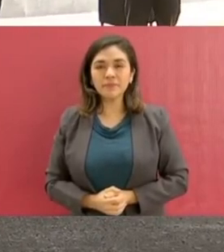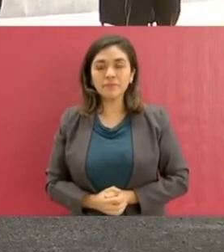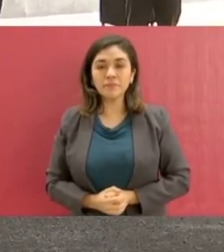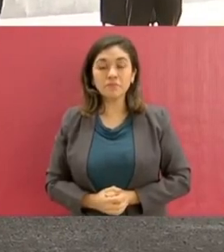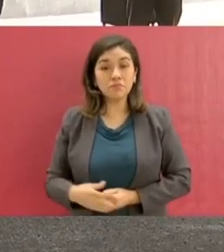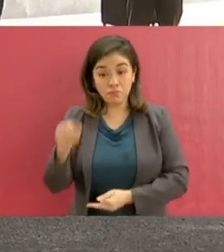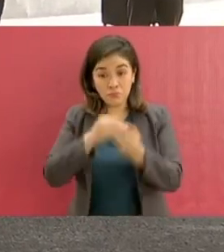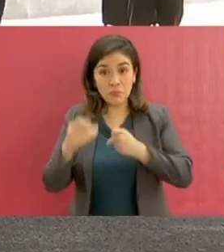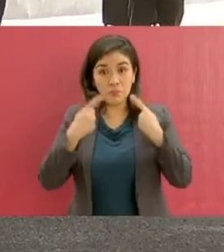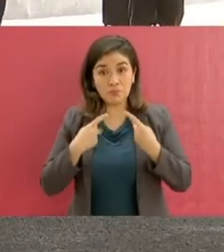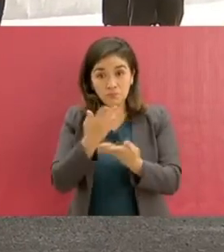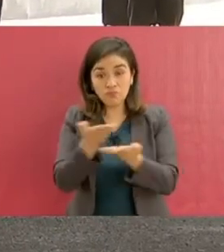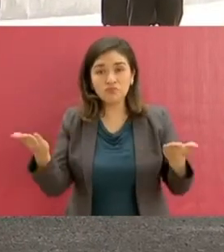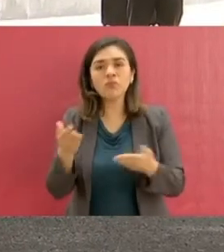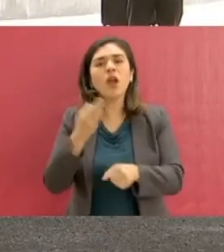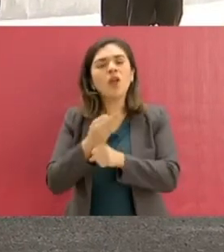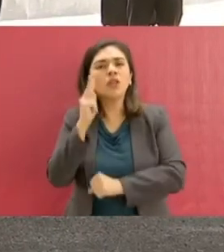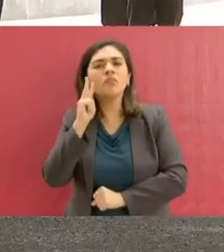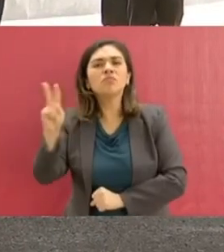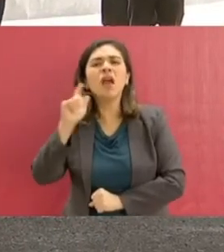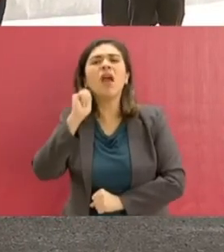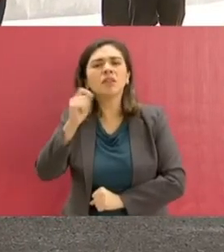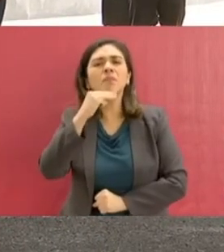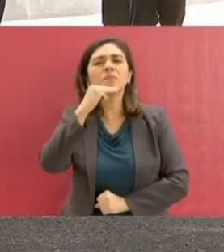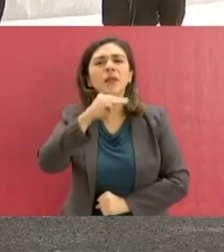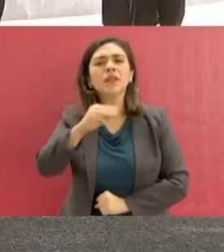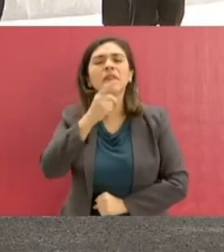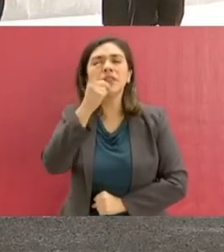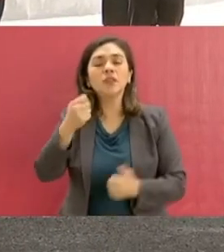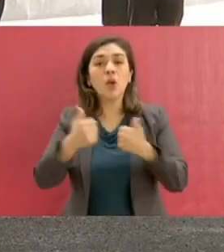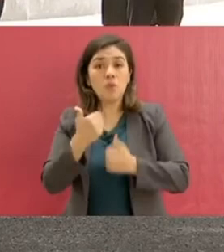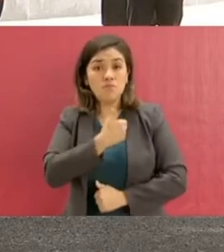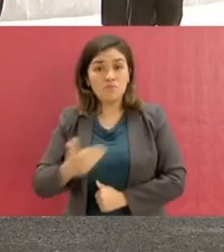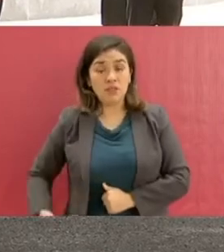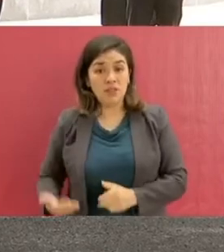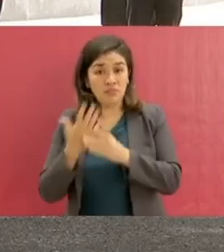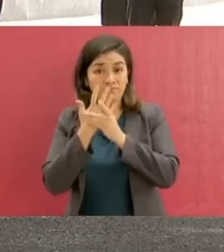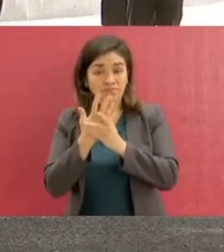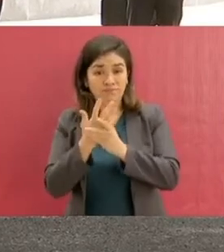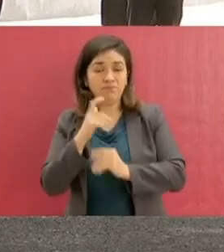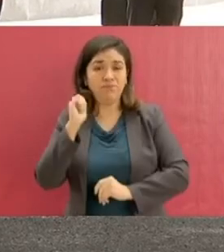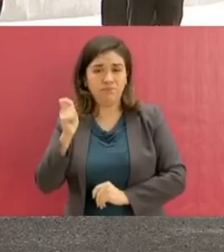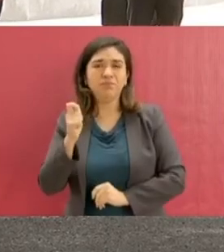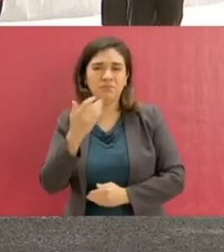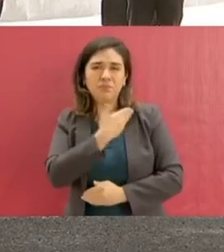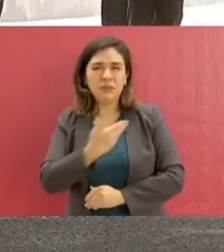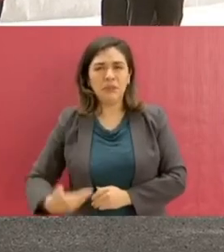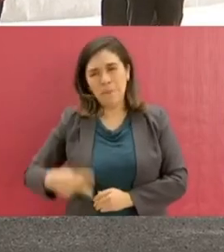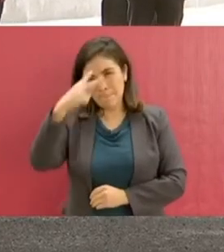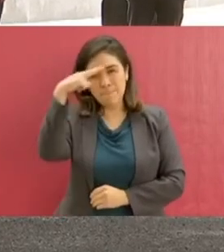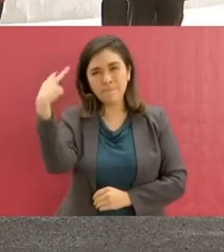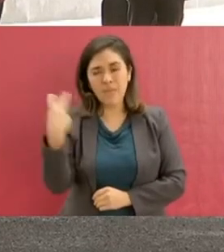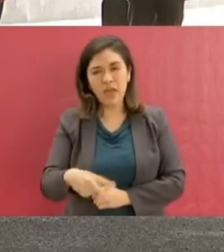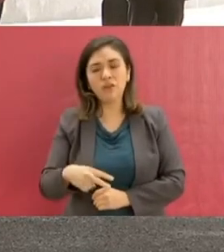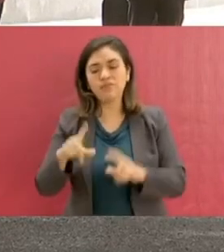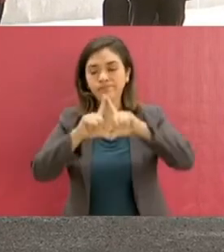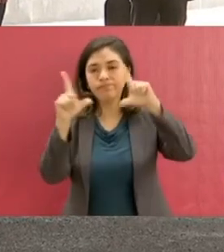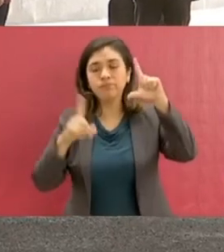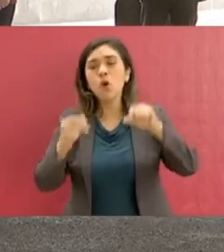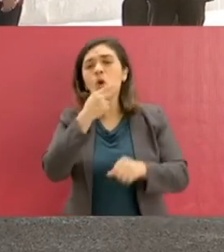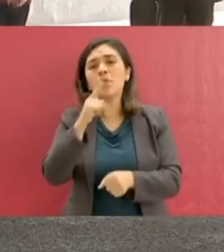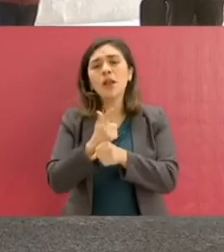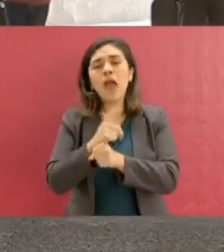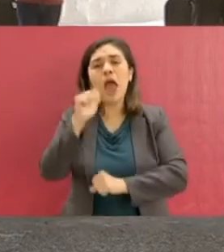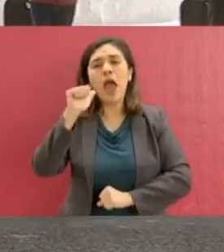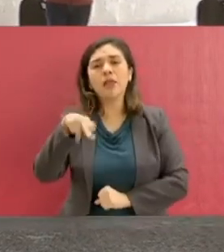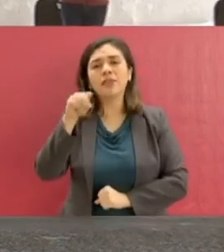Estimado público, escuchemos el mensaje que nos dirige el presidente constitucional de los Estados Unidos Mexicanos, licenciado